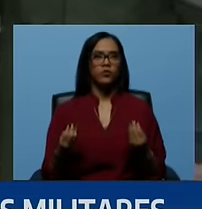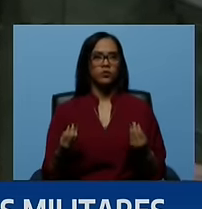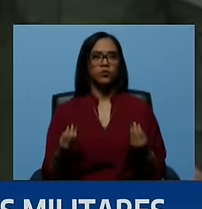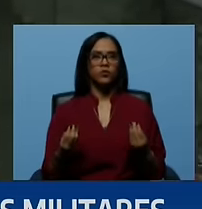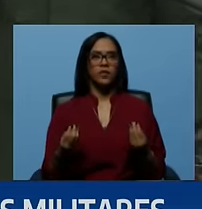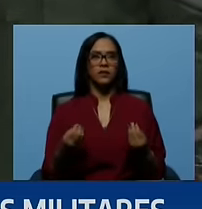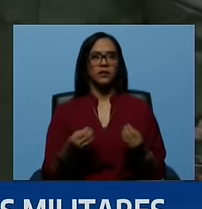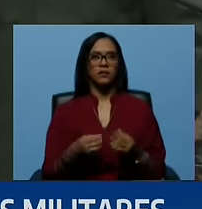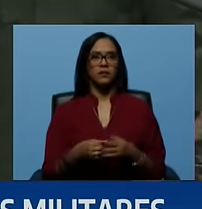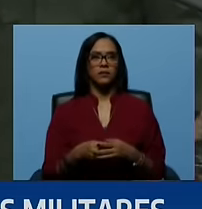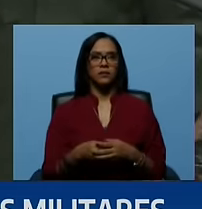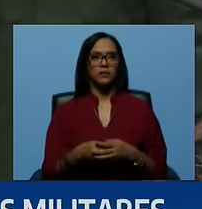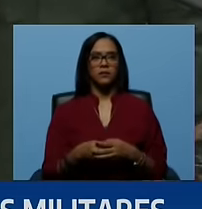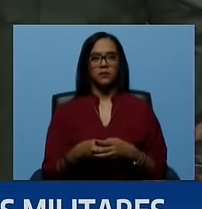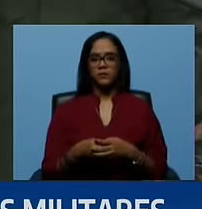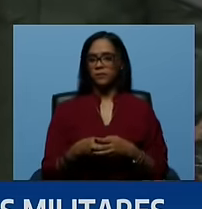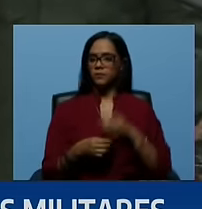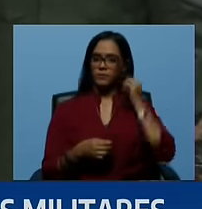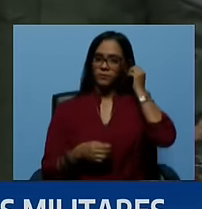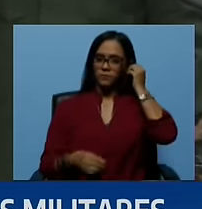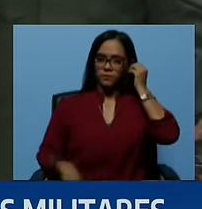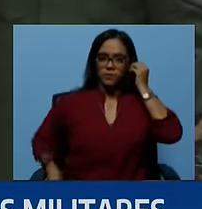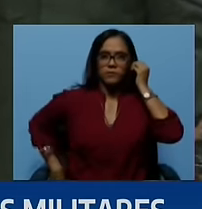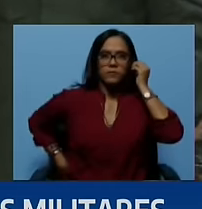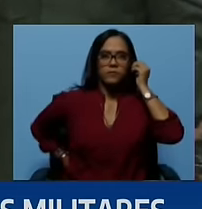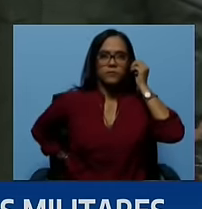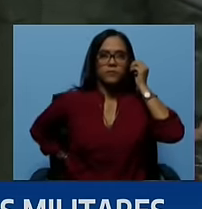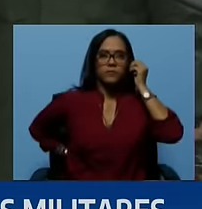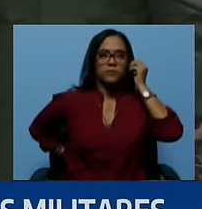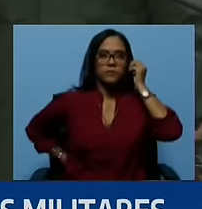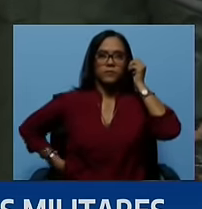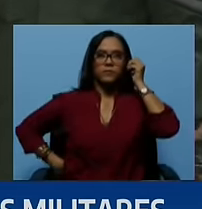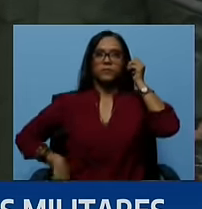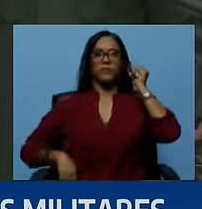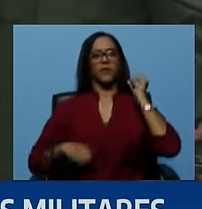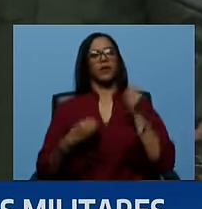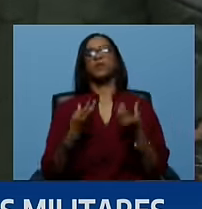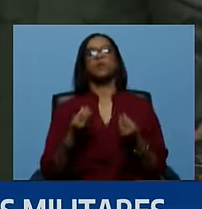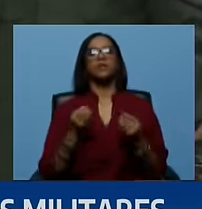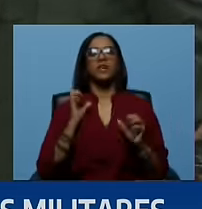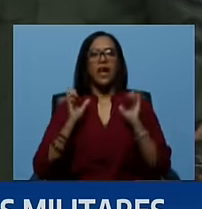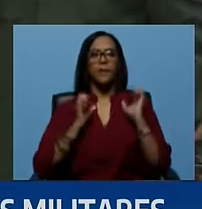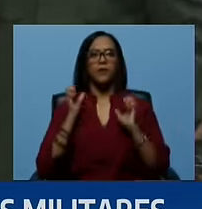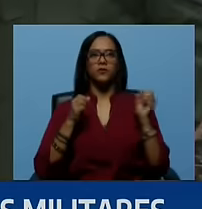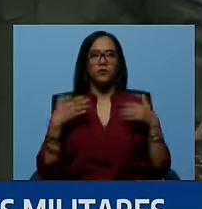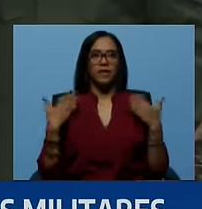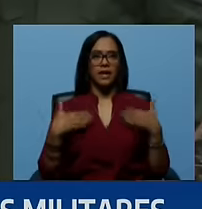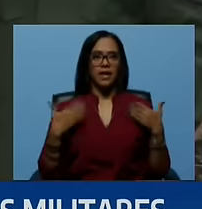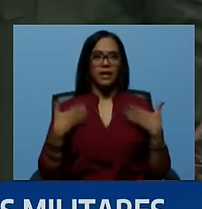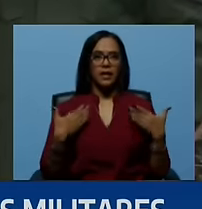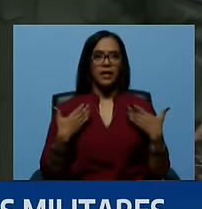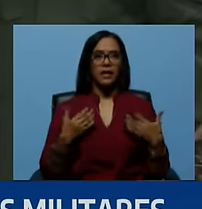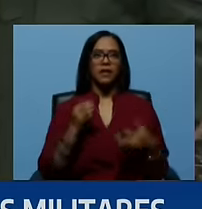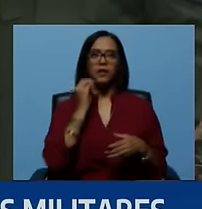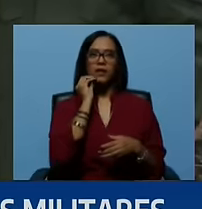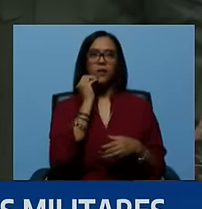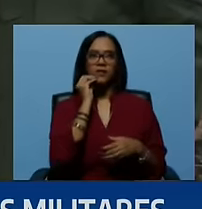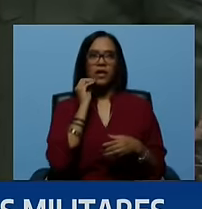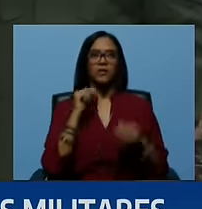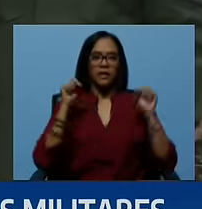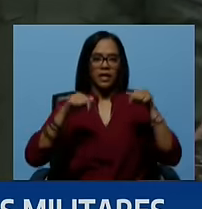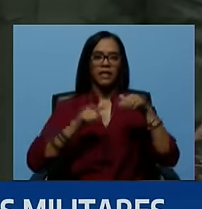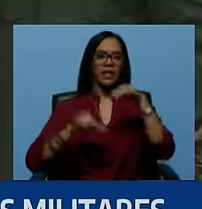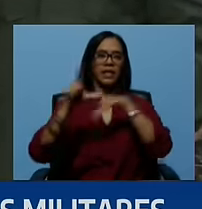mucha la emoción y la alegría de este muchacho de este